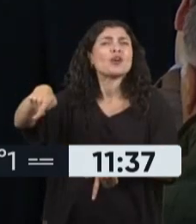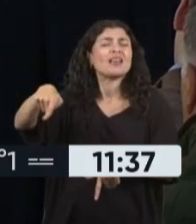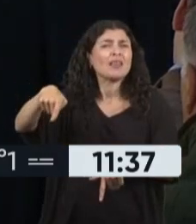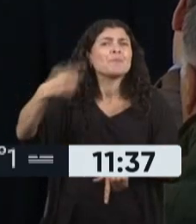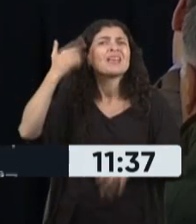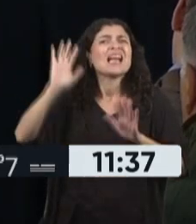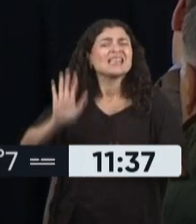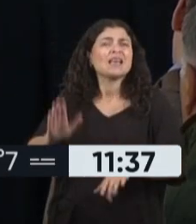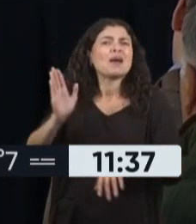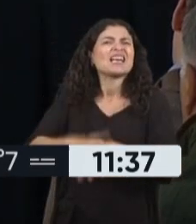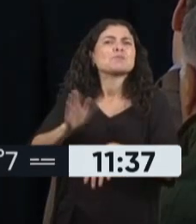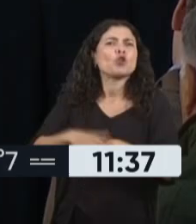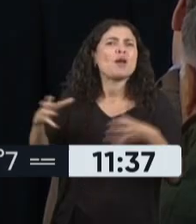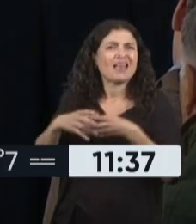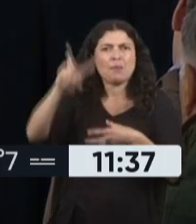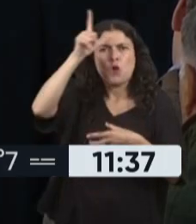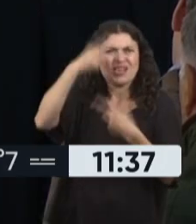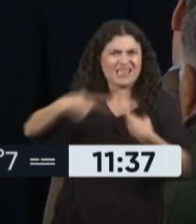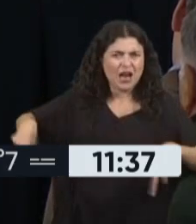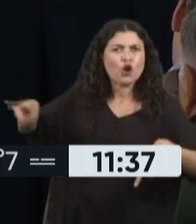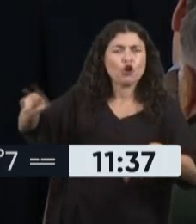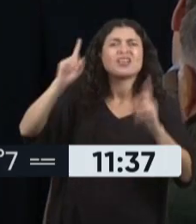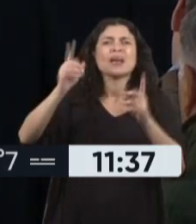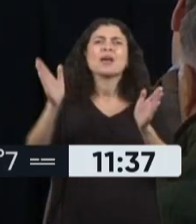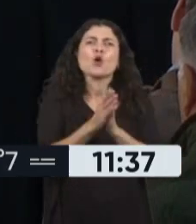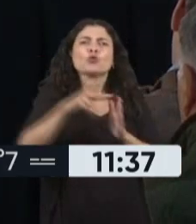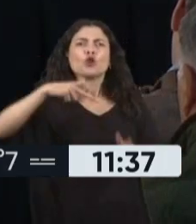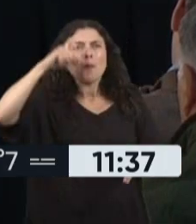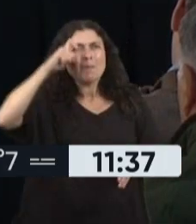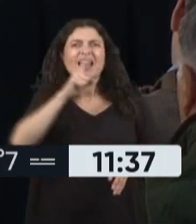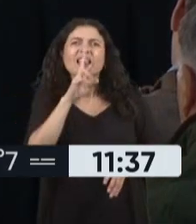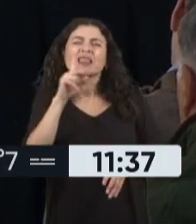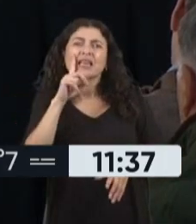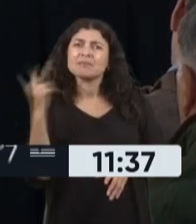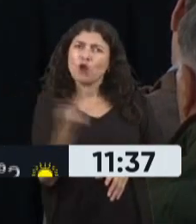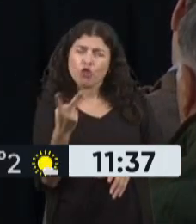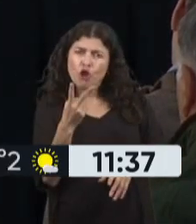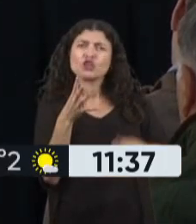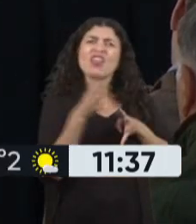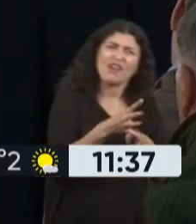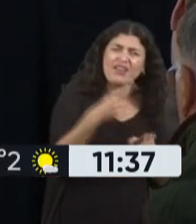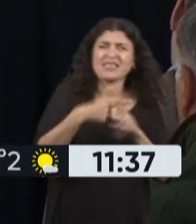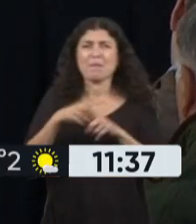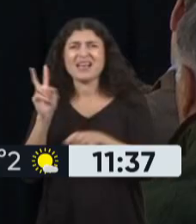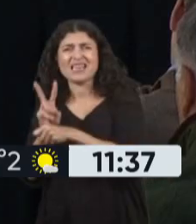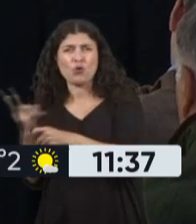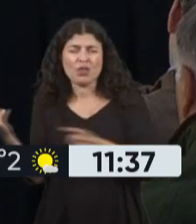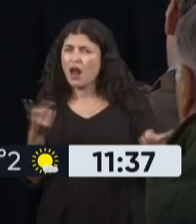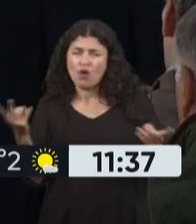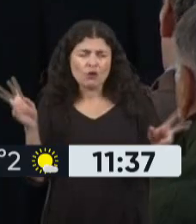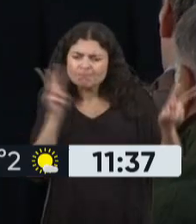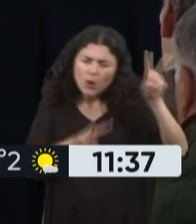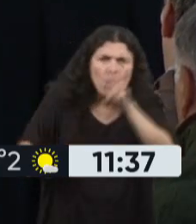de seguridad, el doctor Petri, a cargo de defensa, desde el primer día